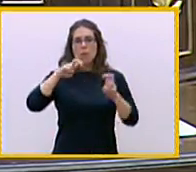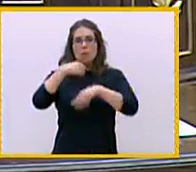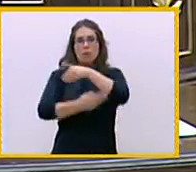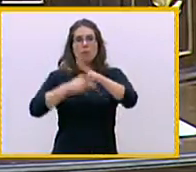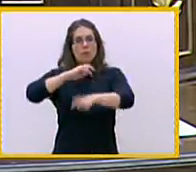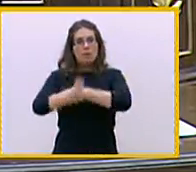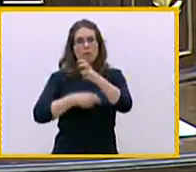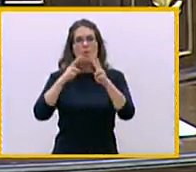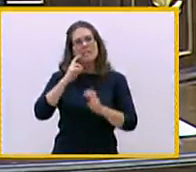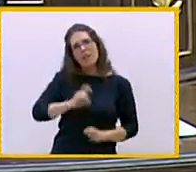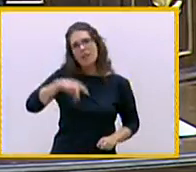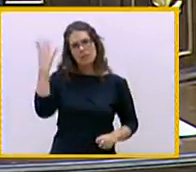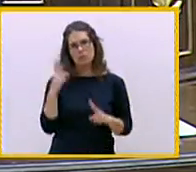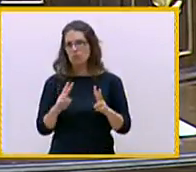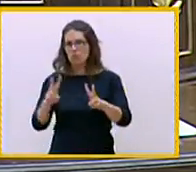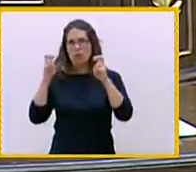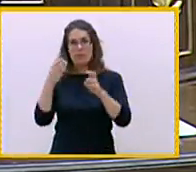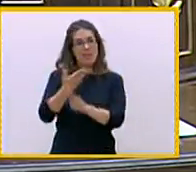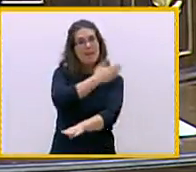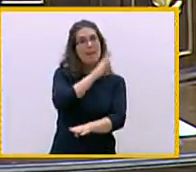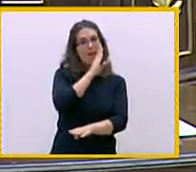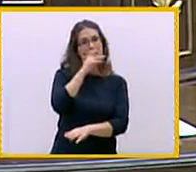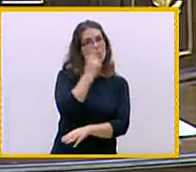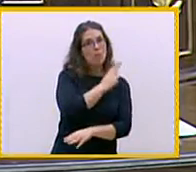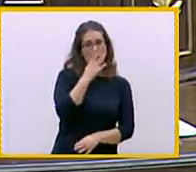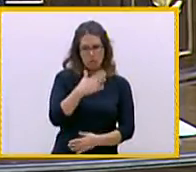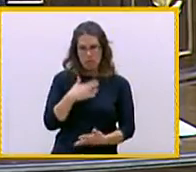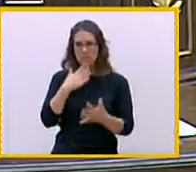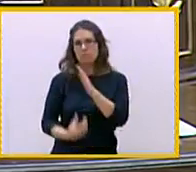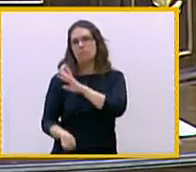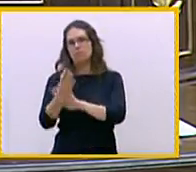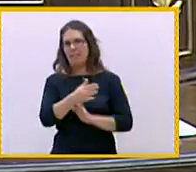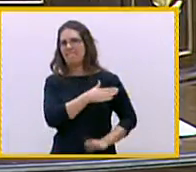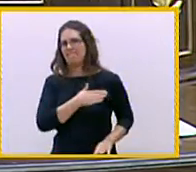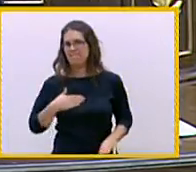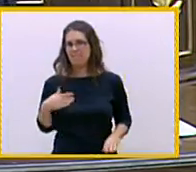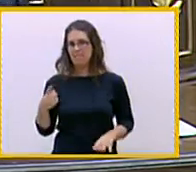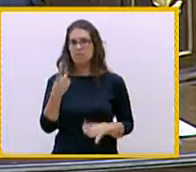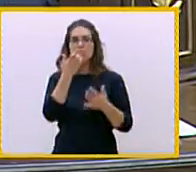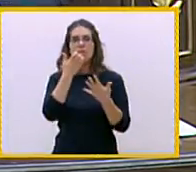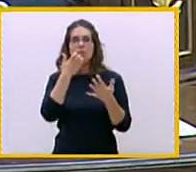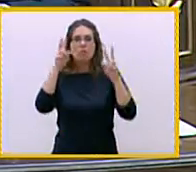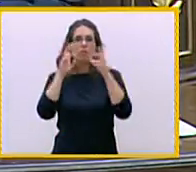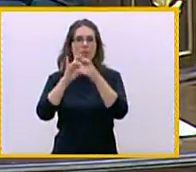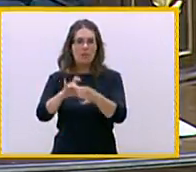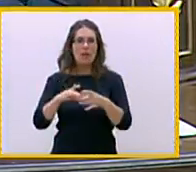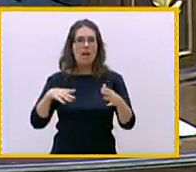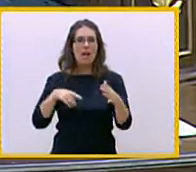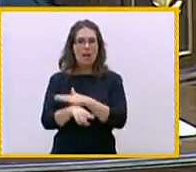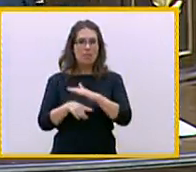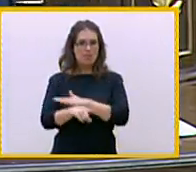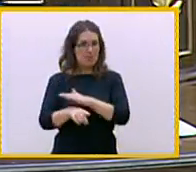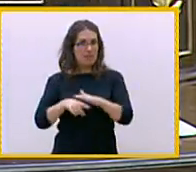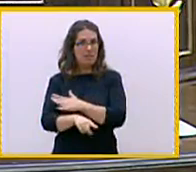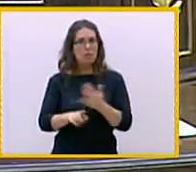que responden a compromisos ya asumidos y que, entre otras cosas, supondrán una nueva regulación del silencio administrativo para convertirlo en positivo en un